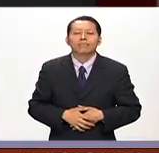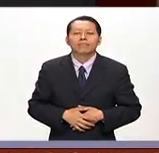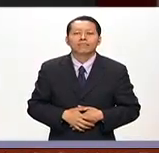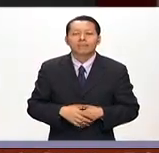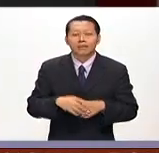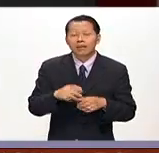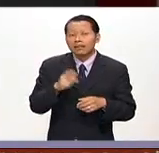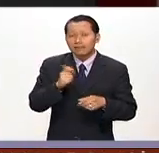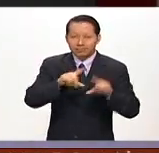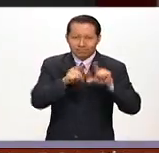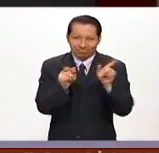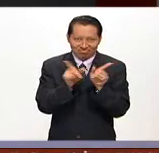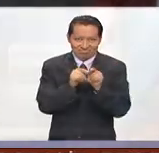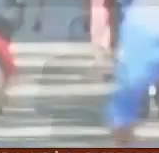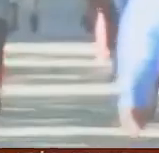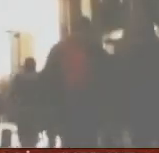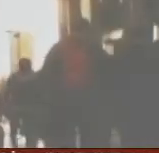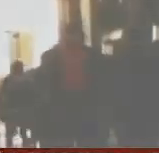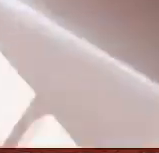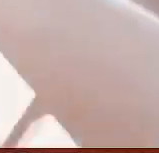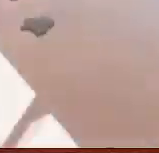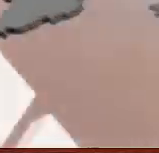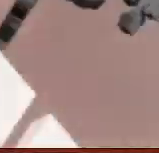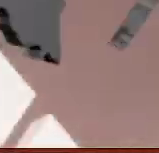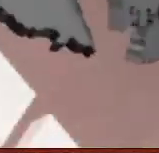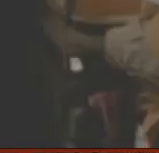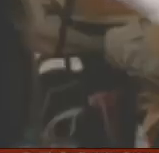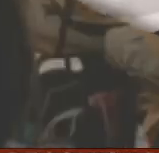Las breves de este país.